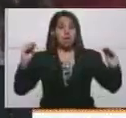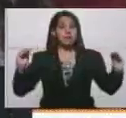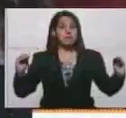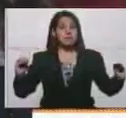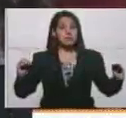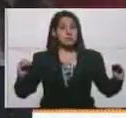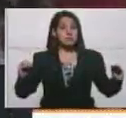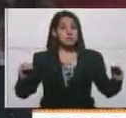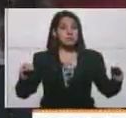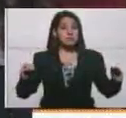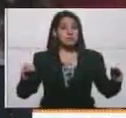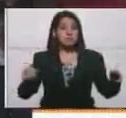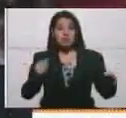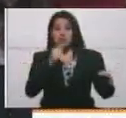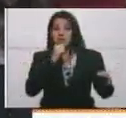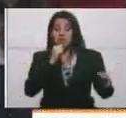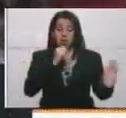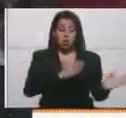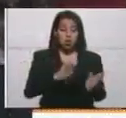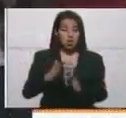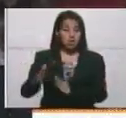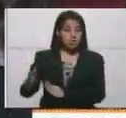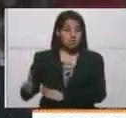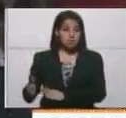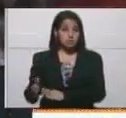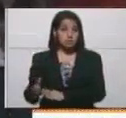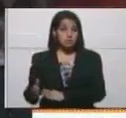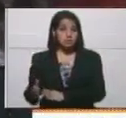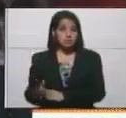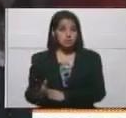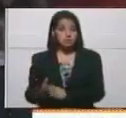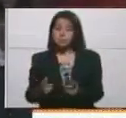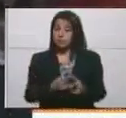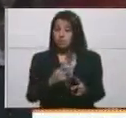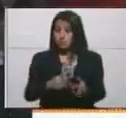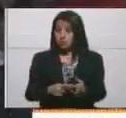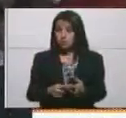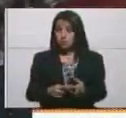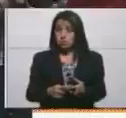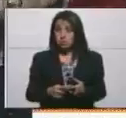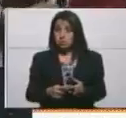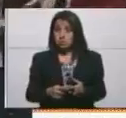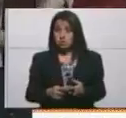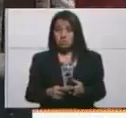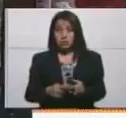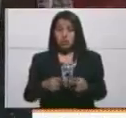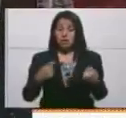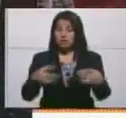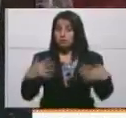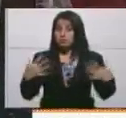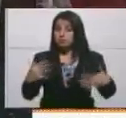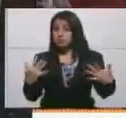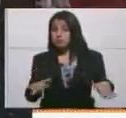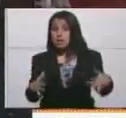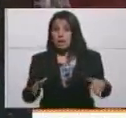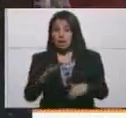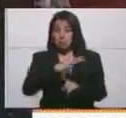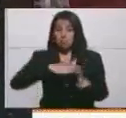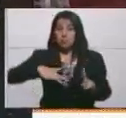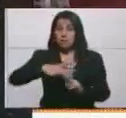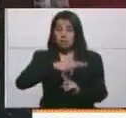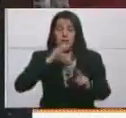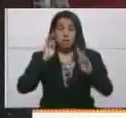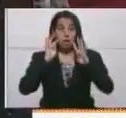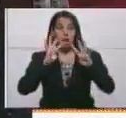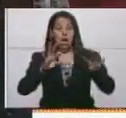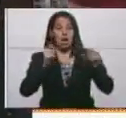convoca, quien organiza. Así que, bueno, está caliente el ambiente, ha sido